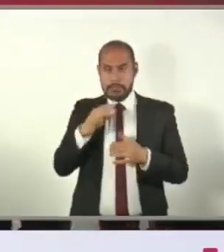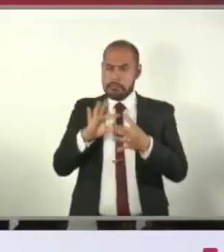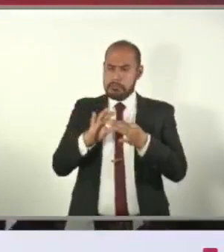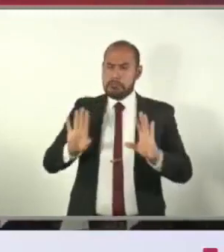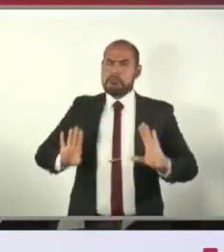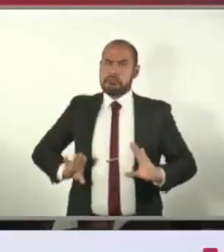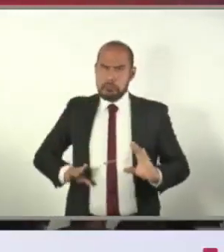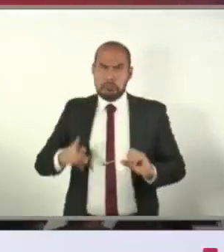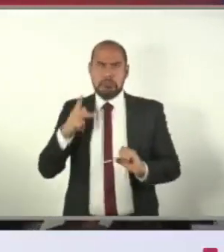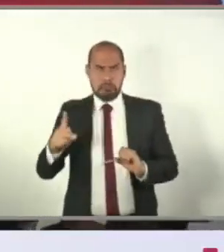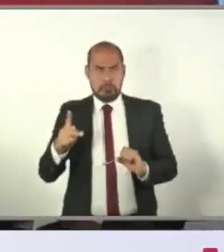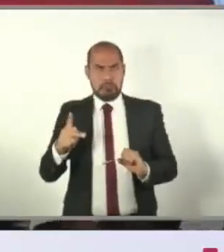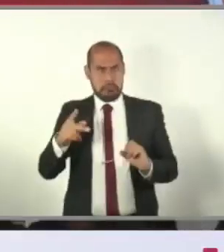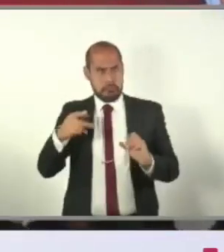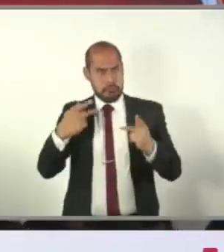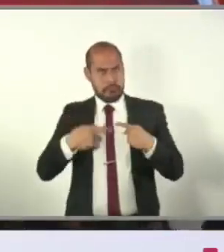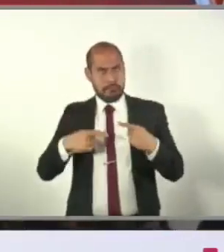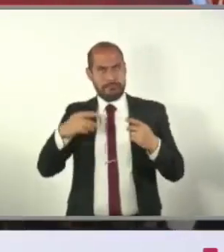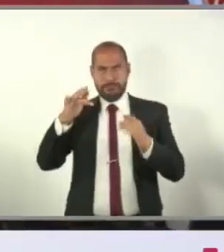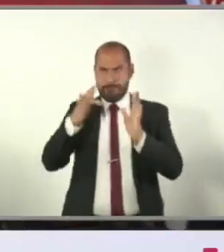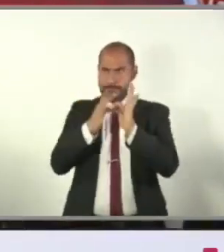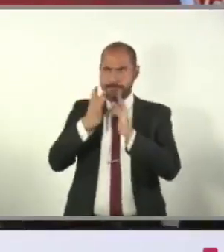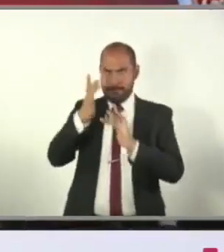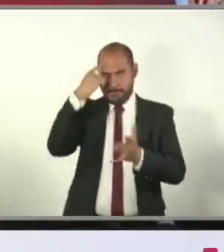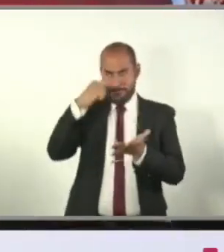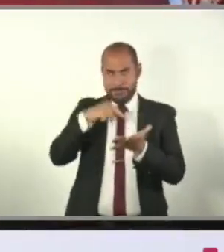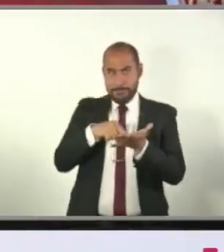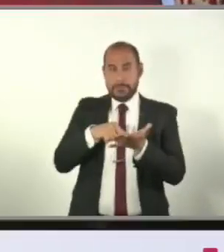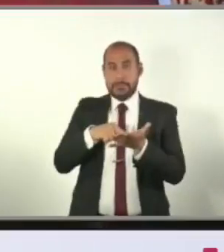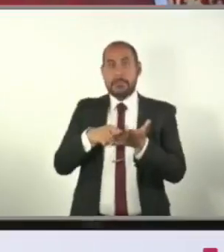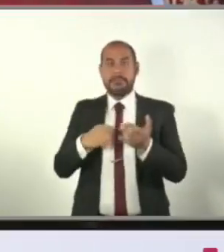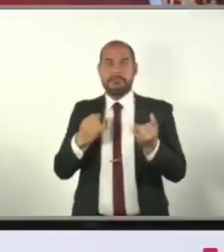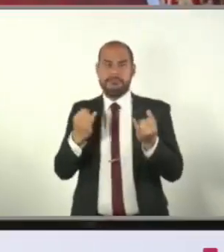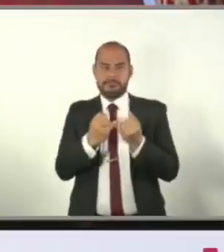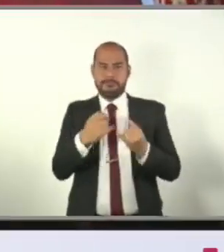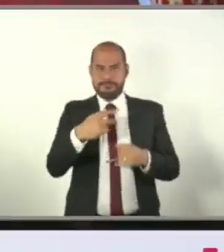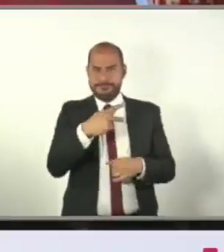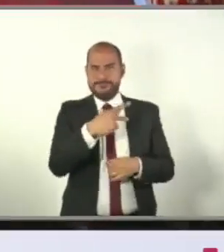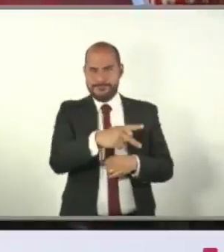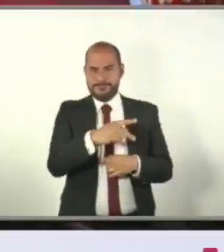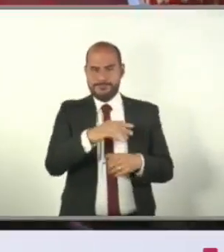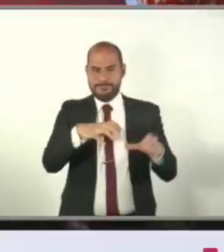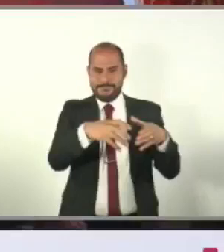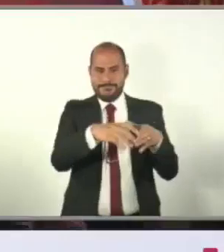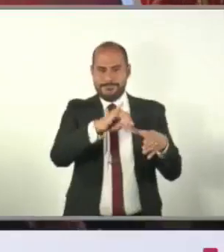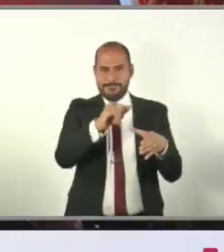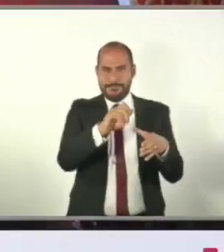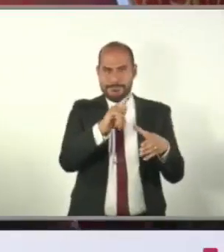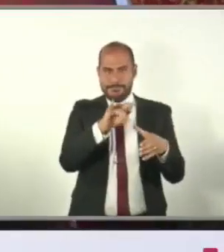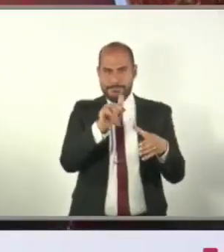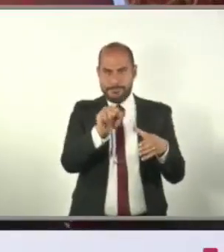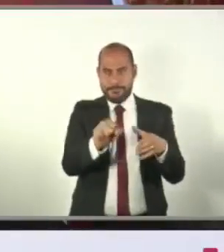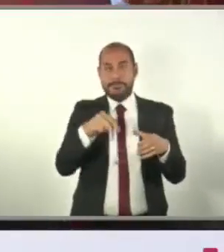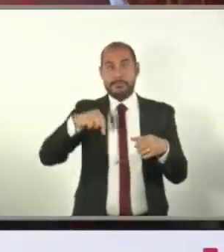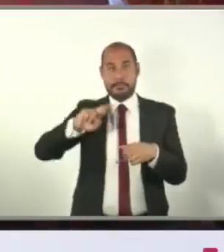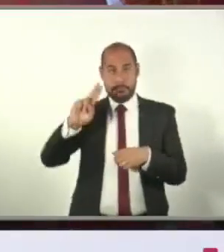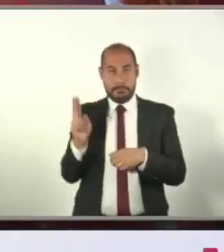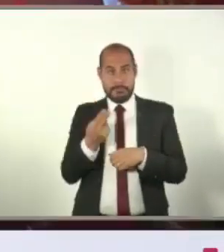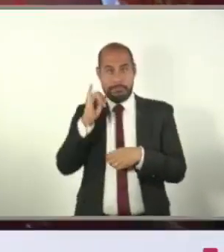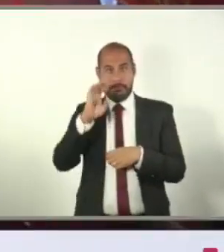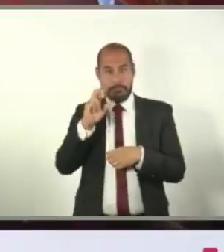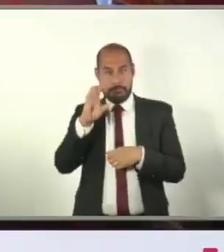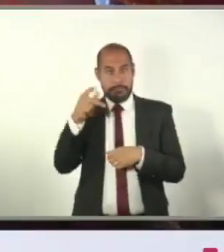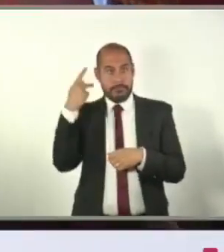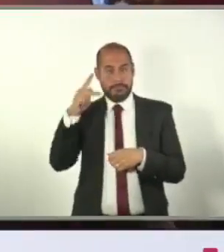cristiano. Más allá de formar profesionistas capacitados para competir en el mundo laboral, a la Universidad Ibero-Puebla